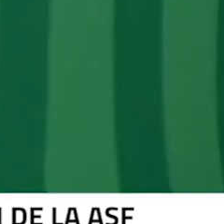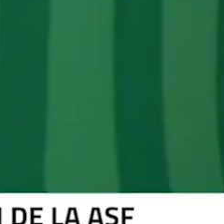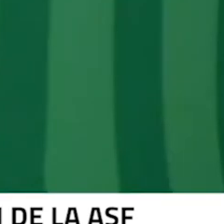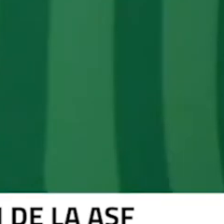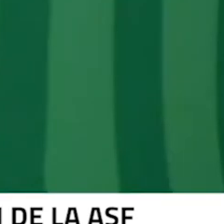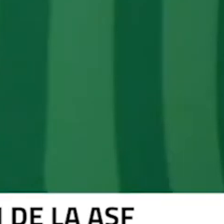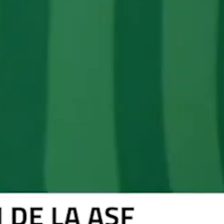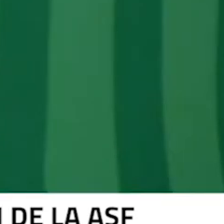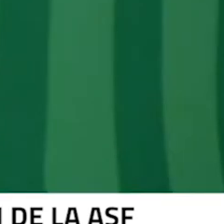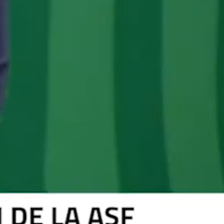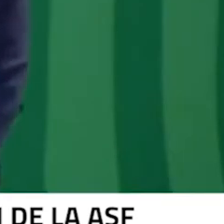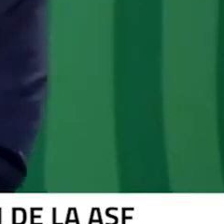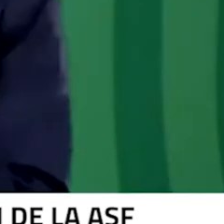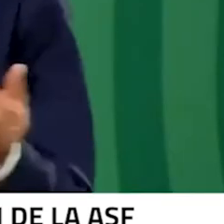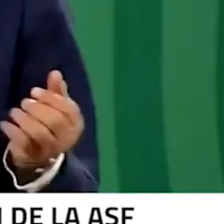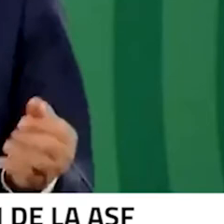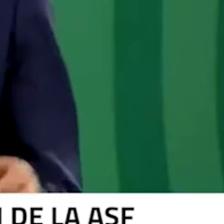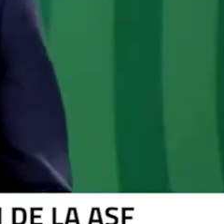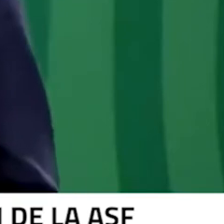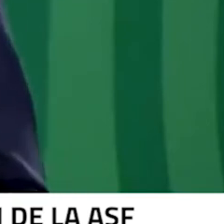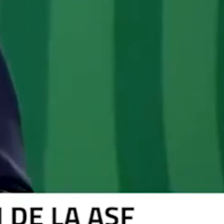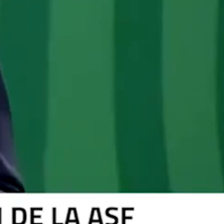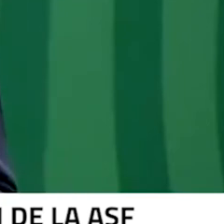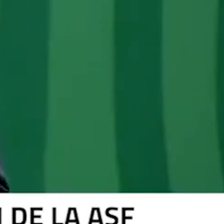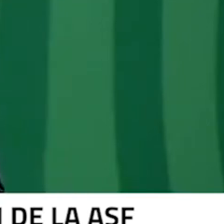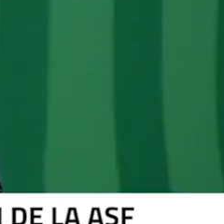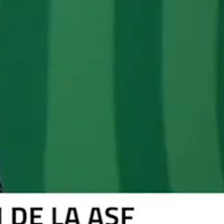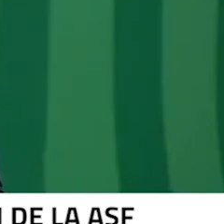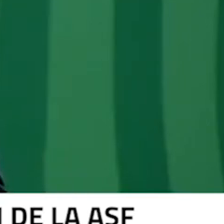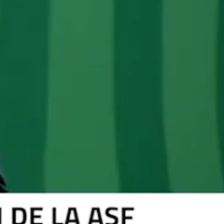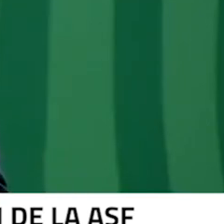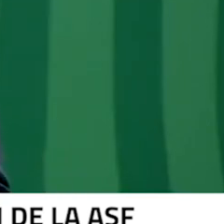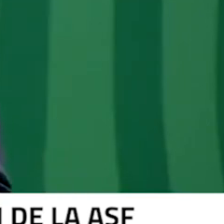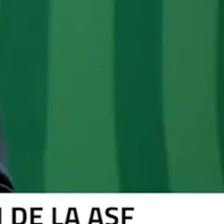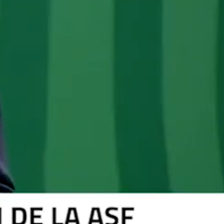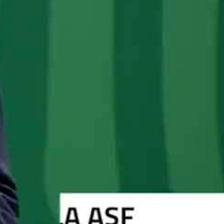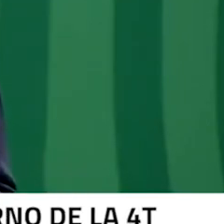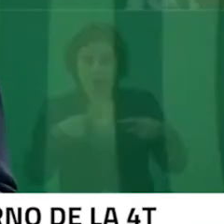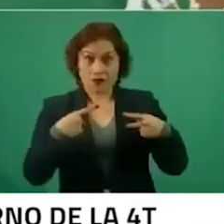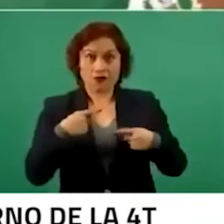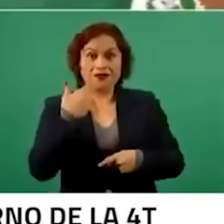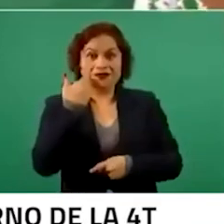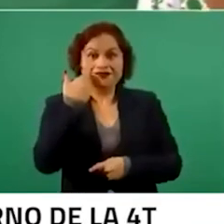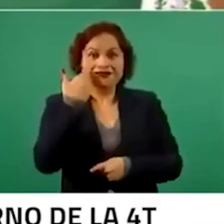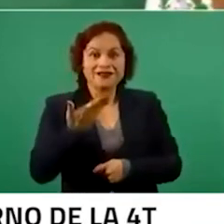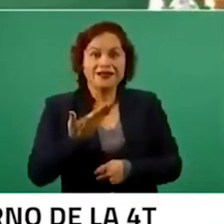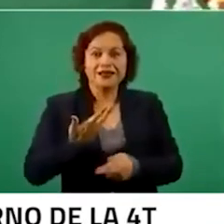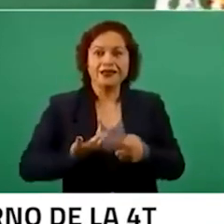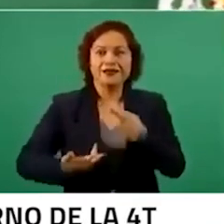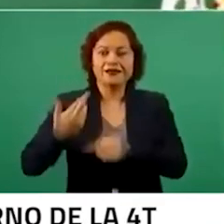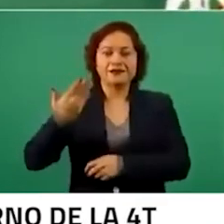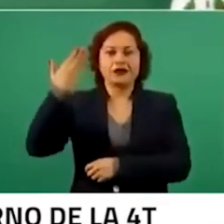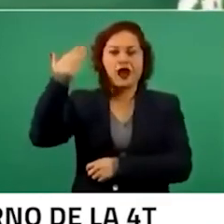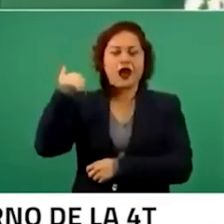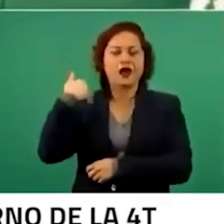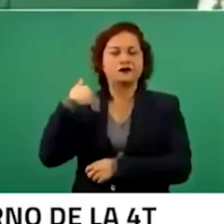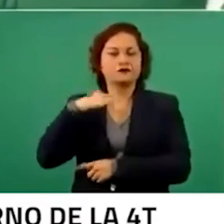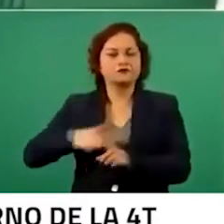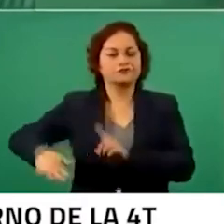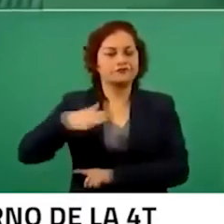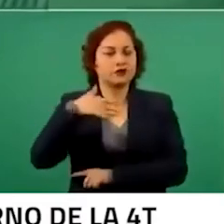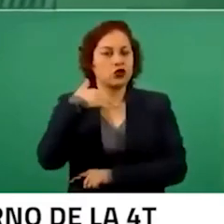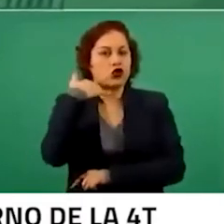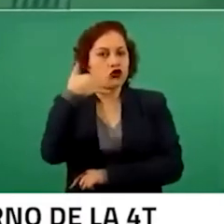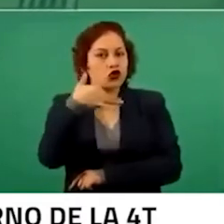este esto es lo que enfrentamos todos los días es realmente lamentable